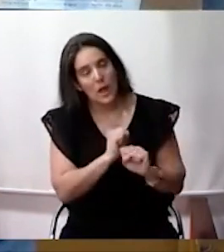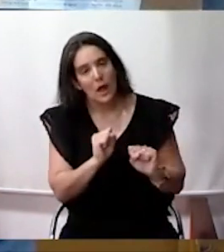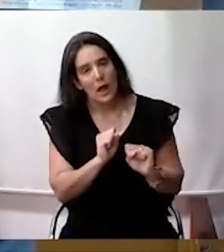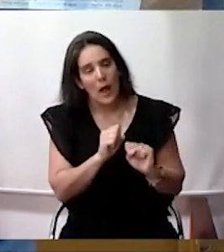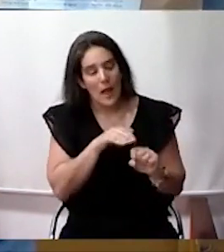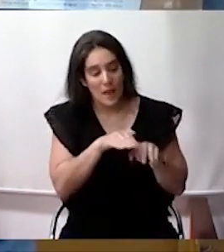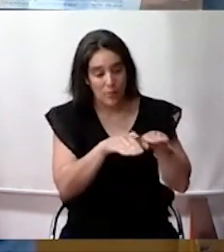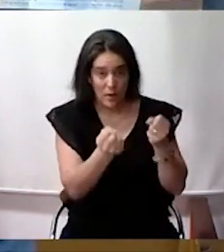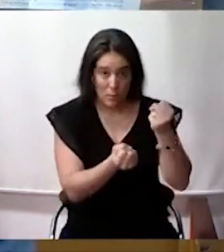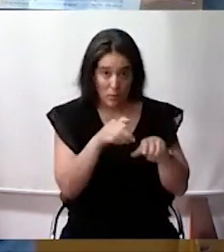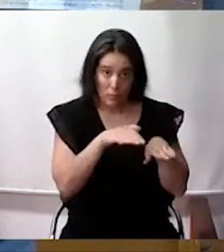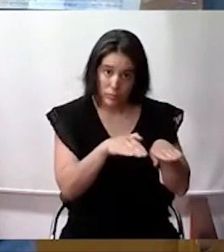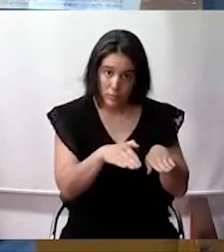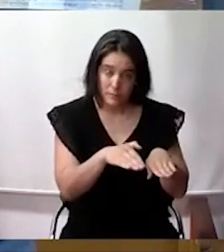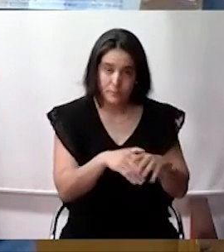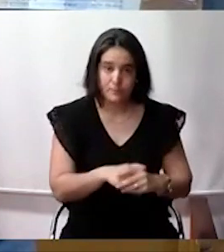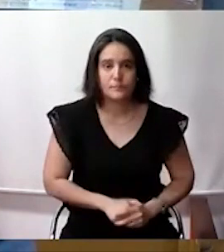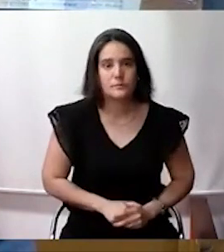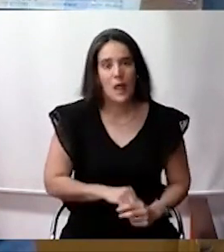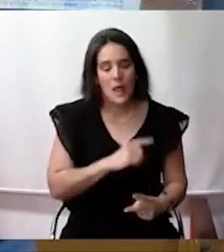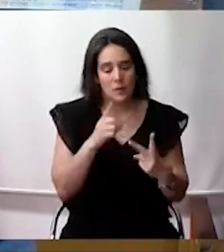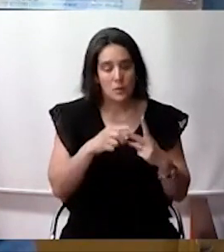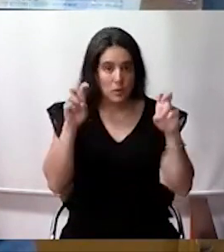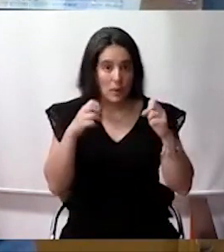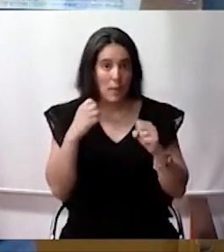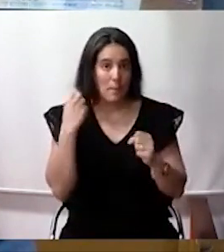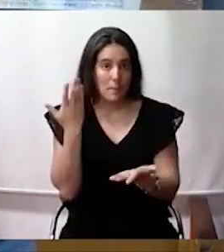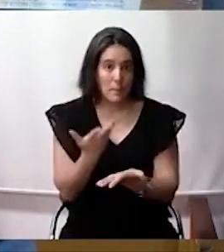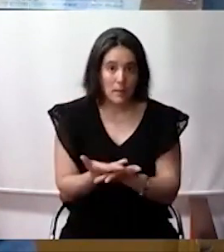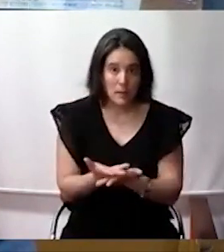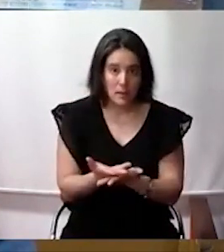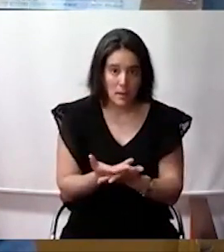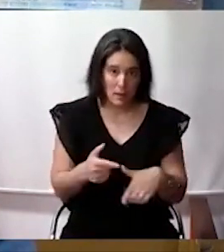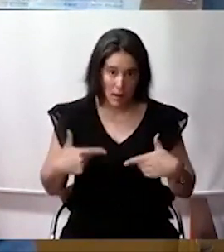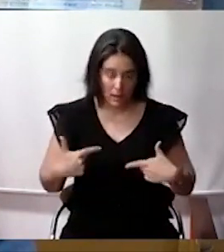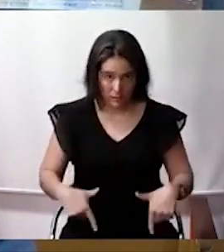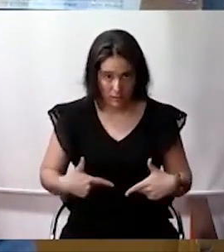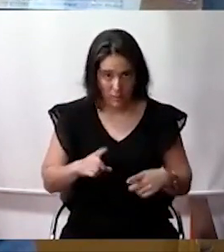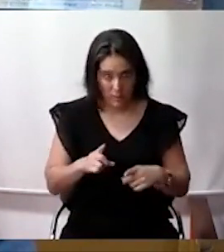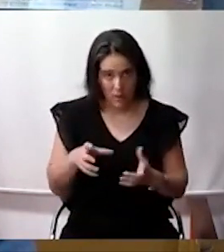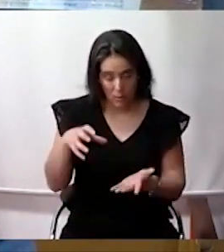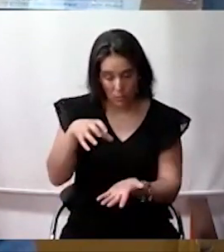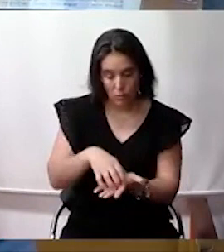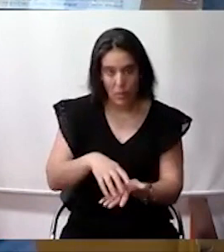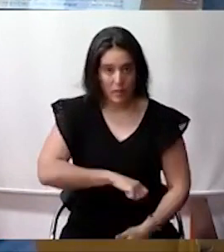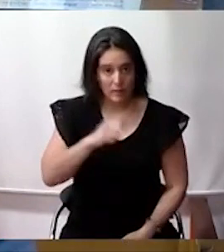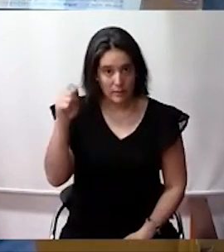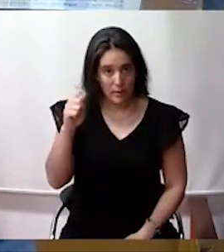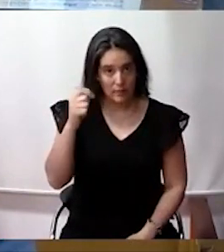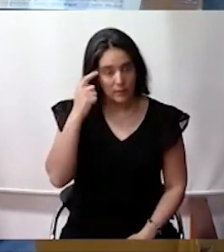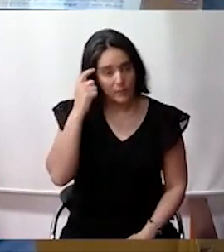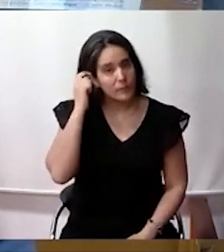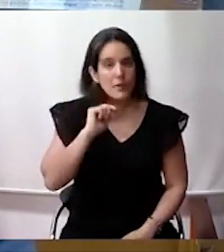a estacionamiento en segundo lugar queremos solicitar al gobierno departamental y al municipio de libertad la